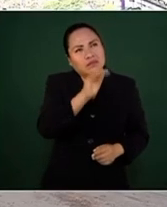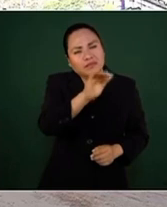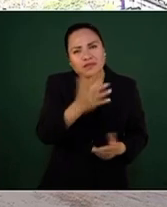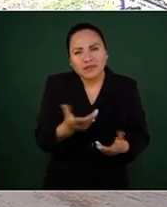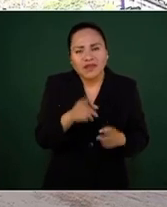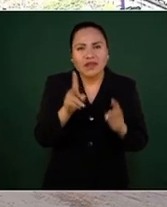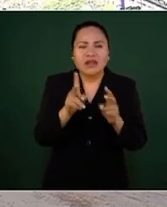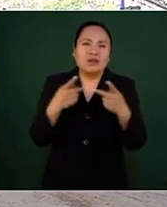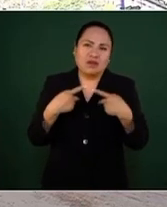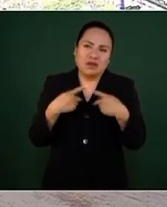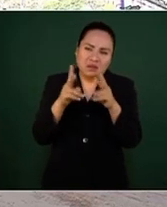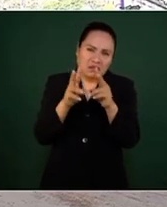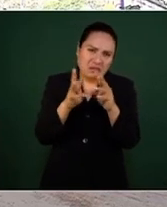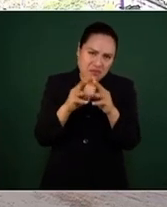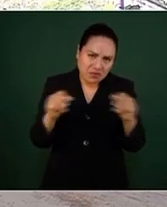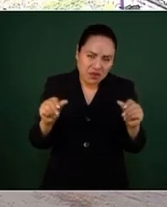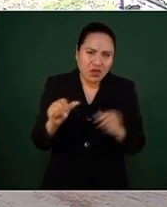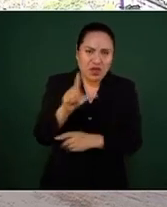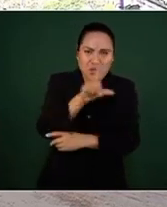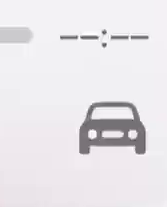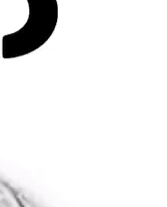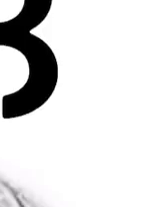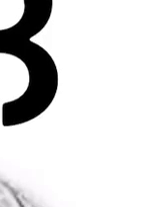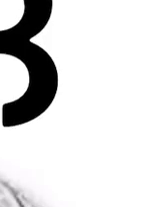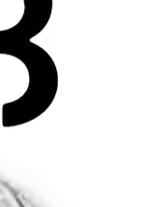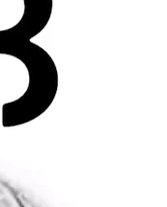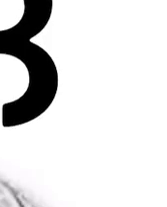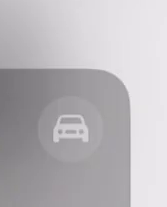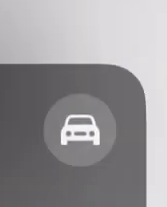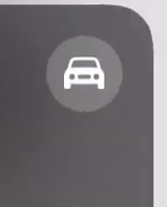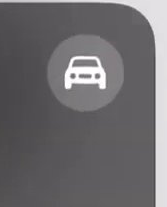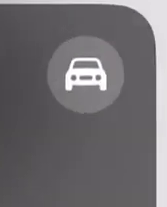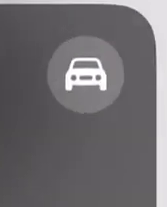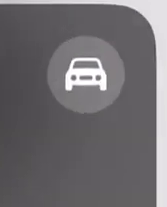lunes, el martes, se presentó en Palacio Nacional Ceci Flores, una